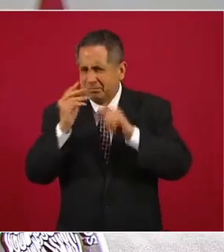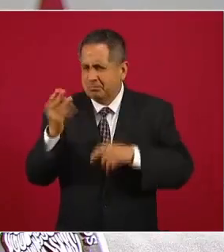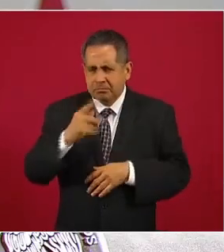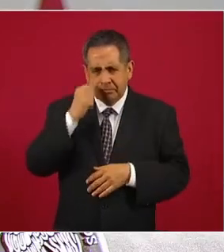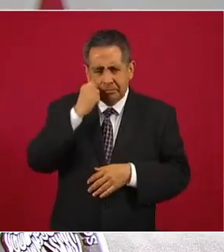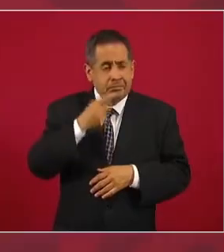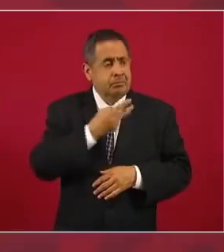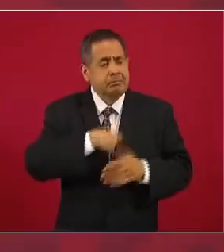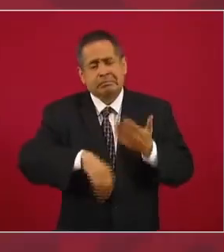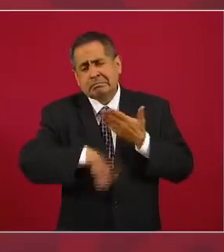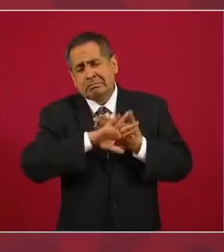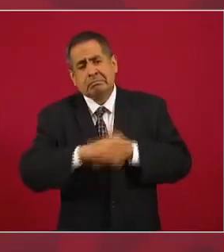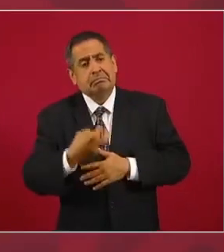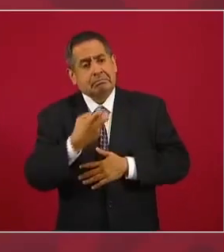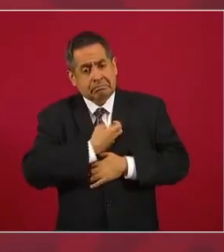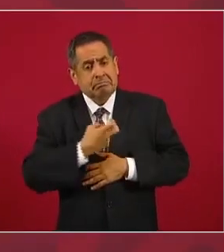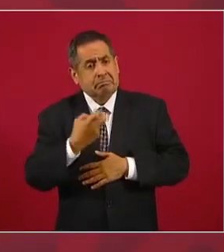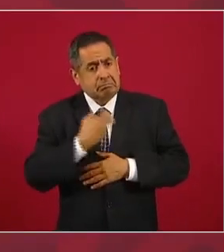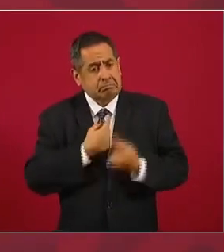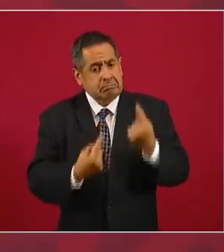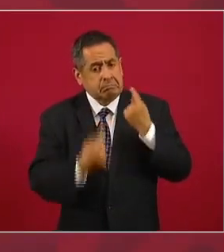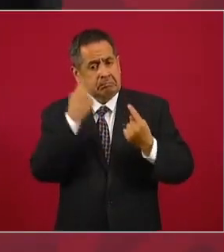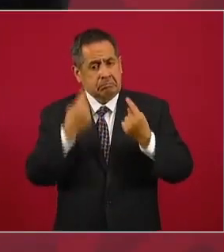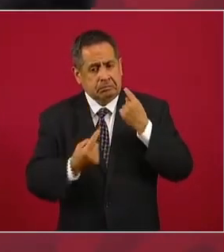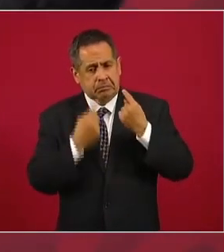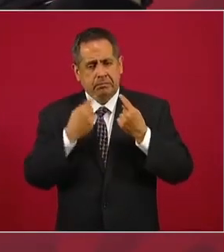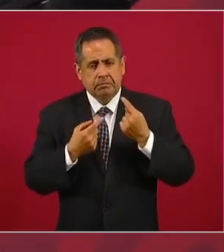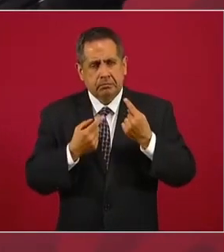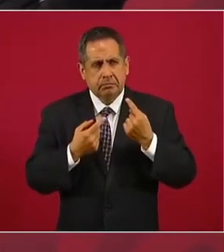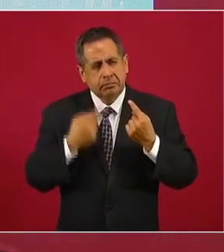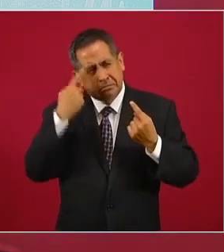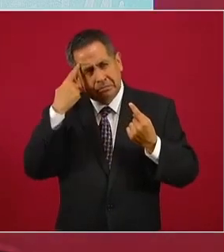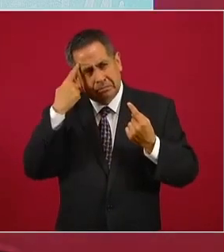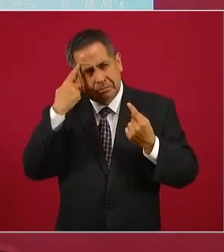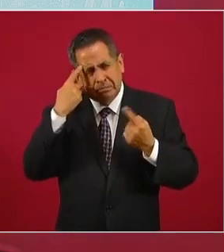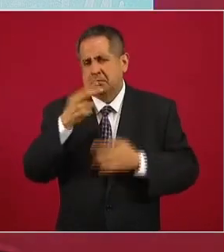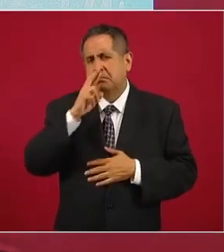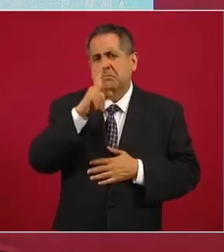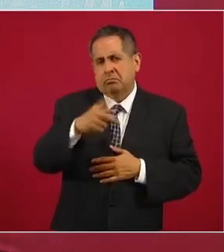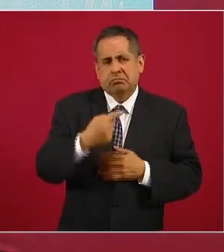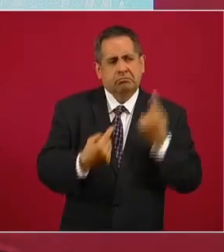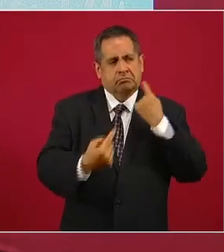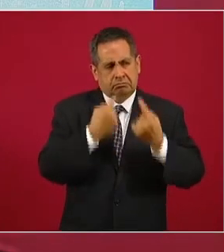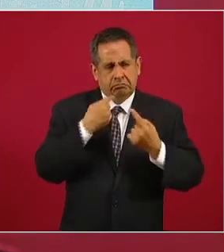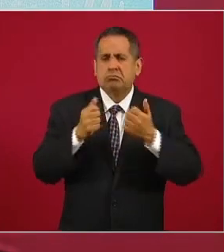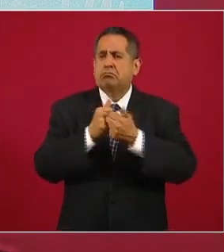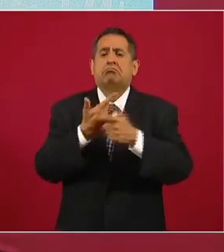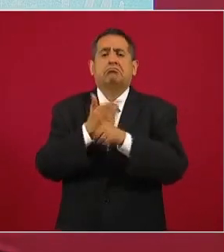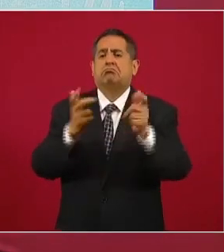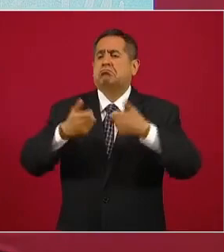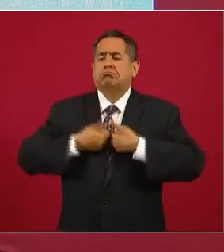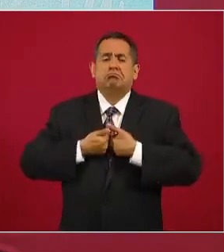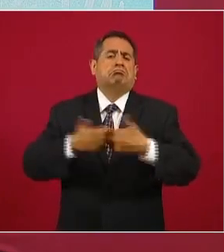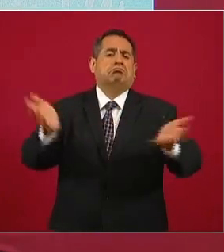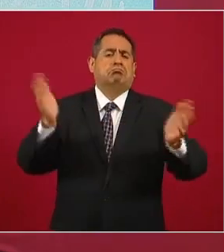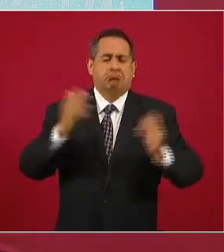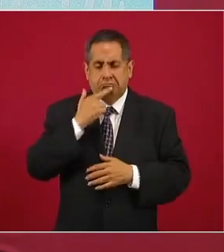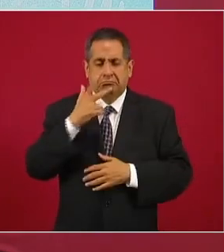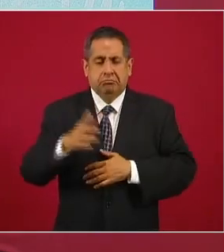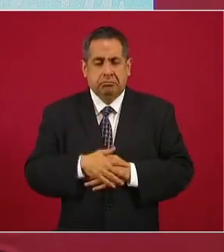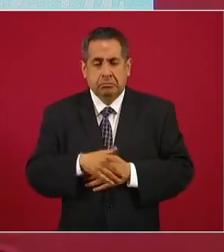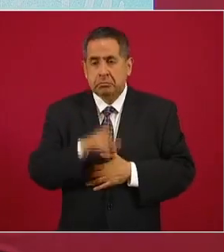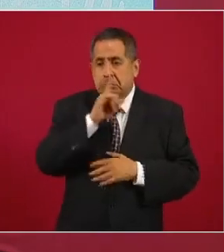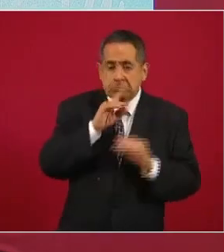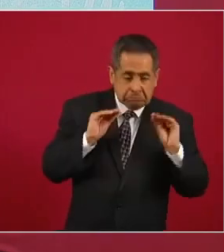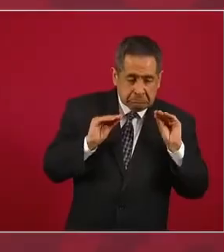me insultan, pero yo prefiero la libertad al